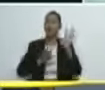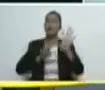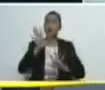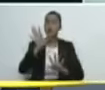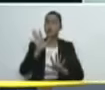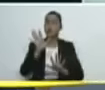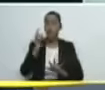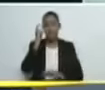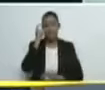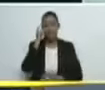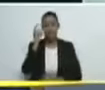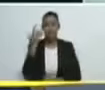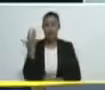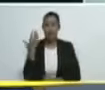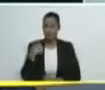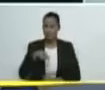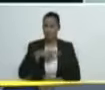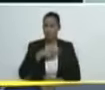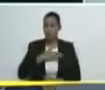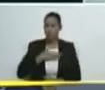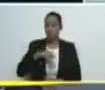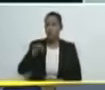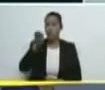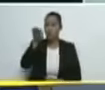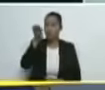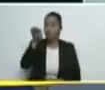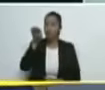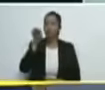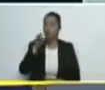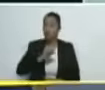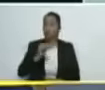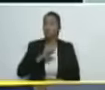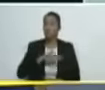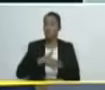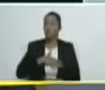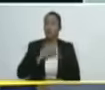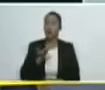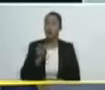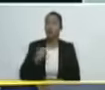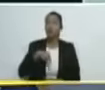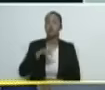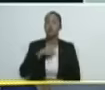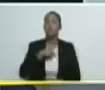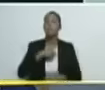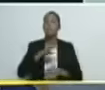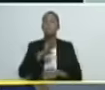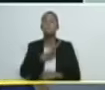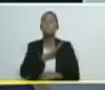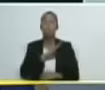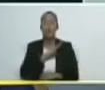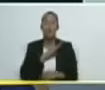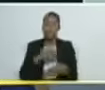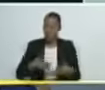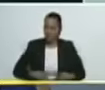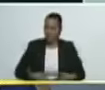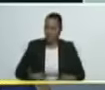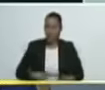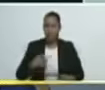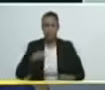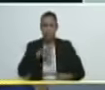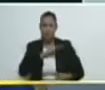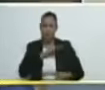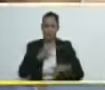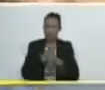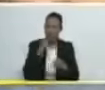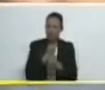Para nosotros el futuro es esa posibilidad que depende de nuestros propios esfuerzos, de nuestras vísceras, de nuestro amor,